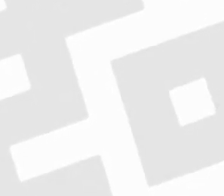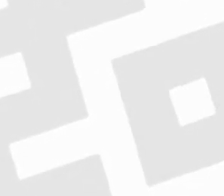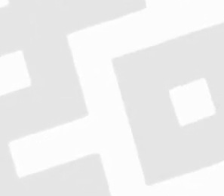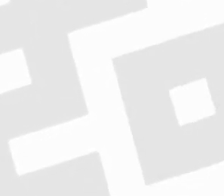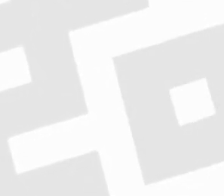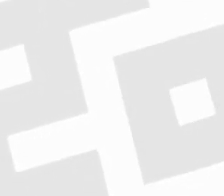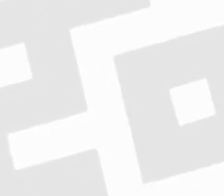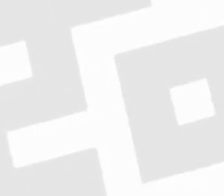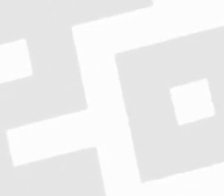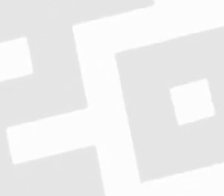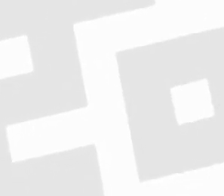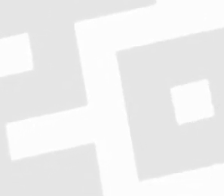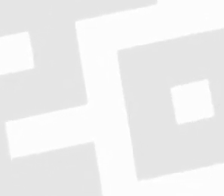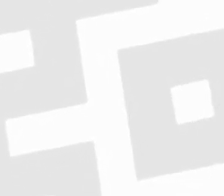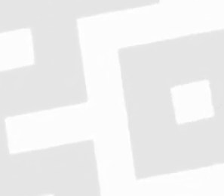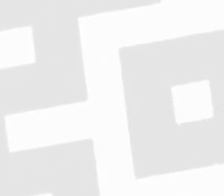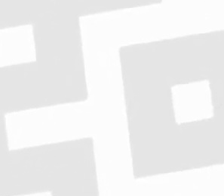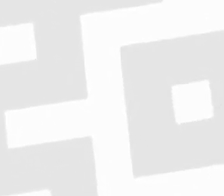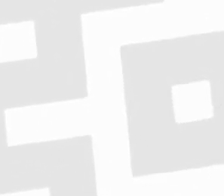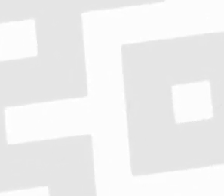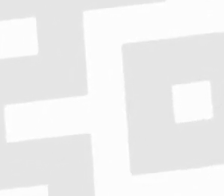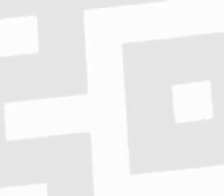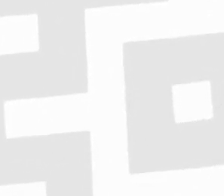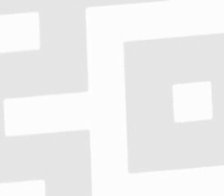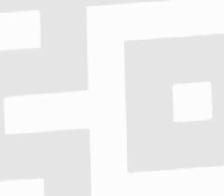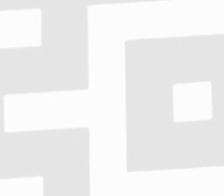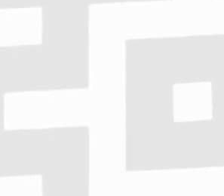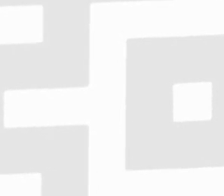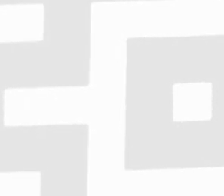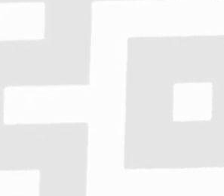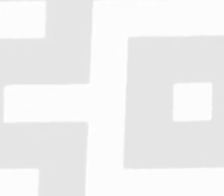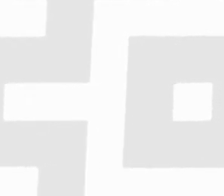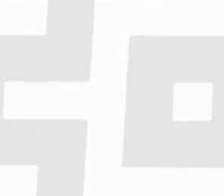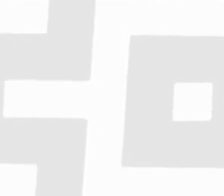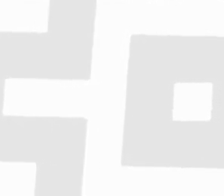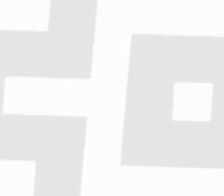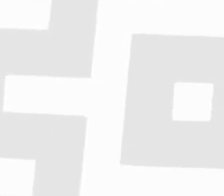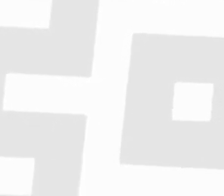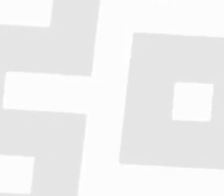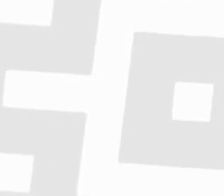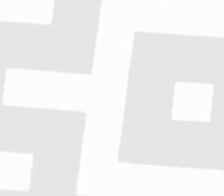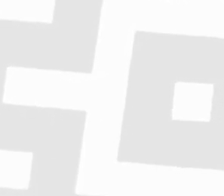estrategia estatal contra el coronavirus actualización en veracruz